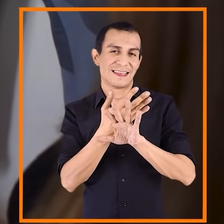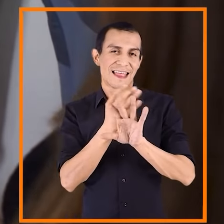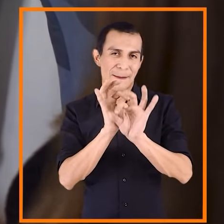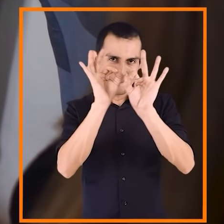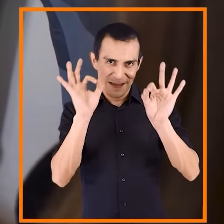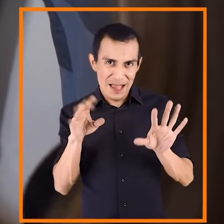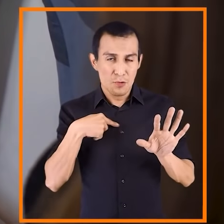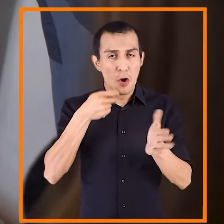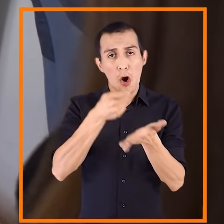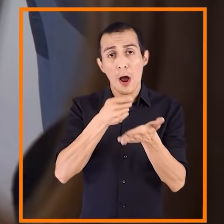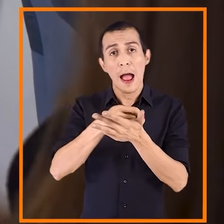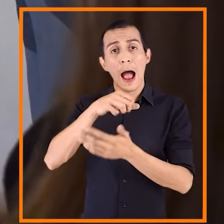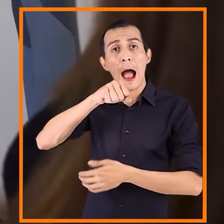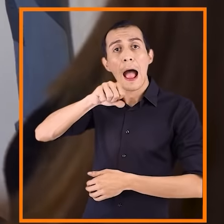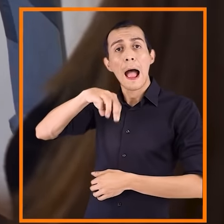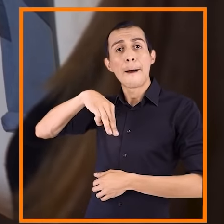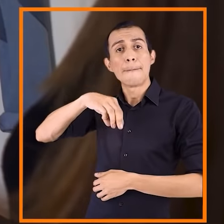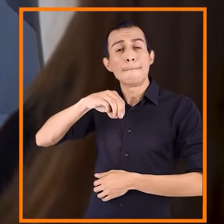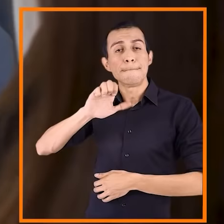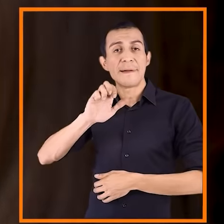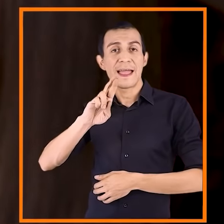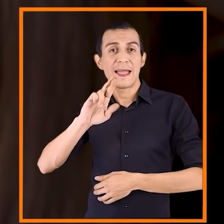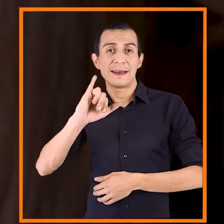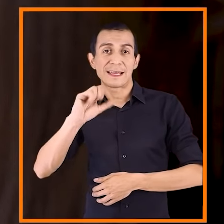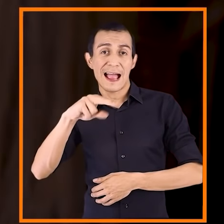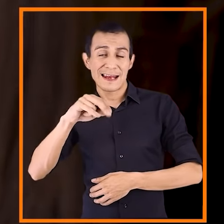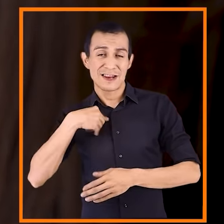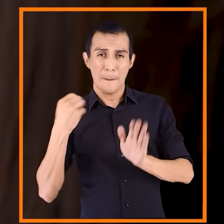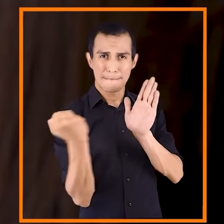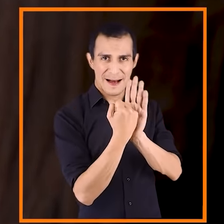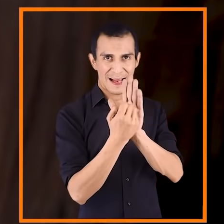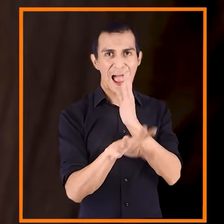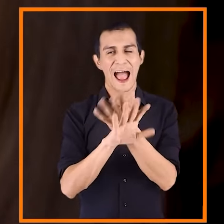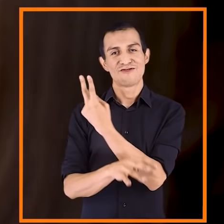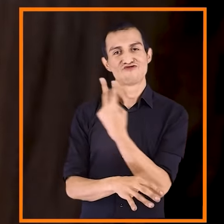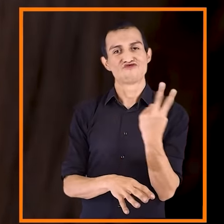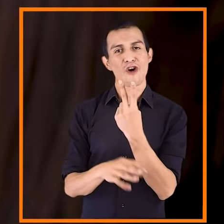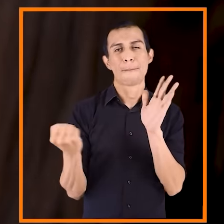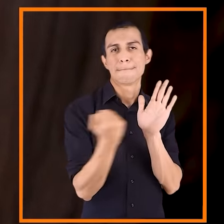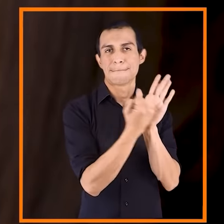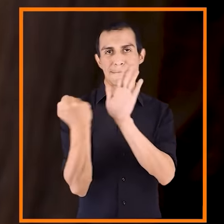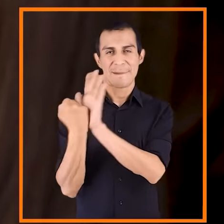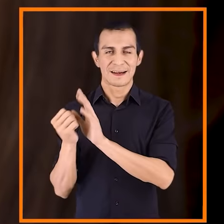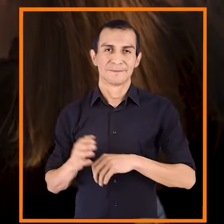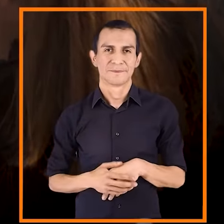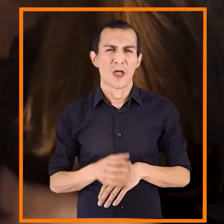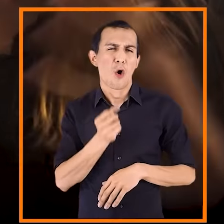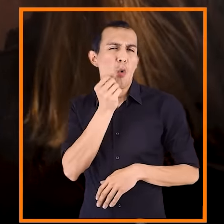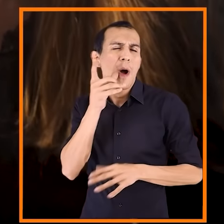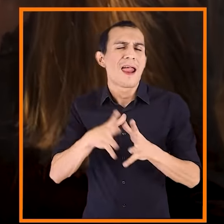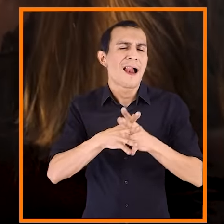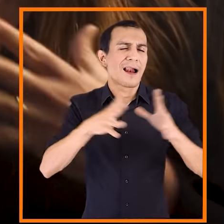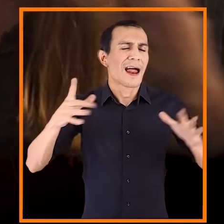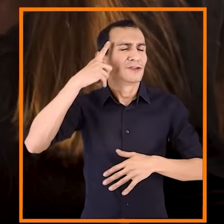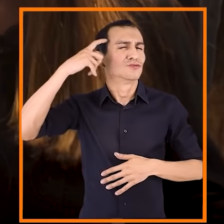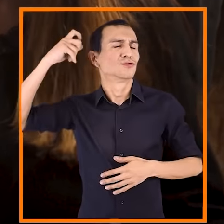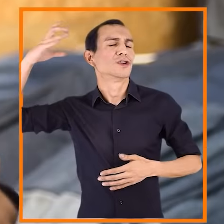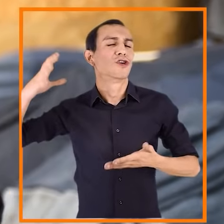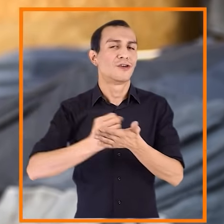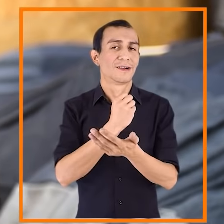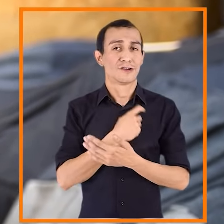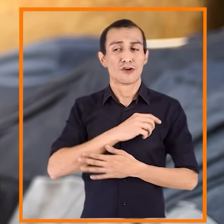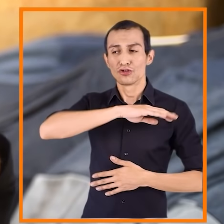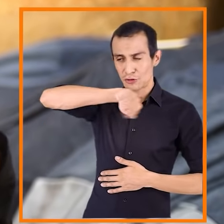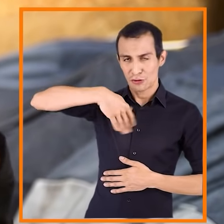sea, esto los puede encontrar por Americanino, que es Americanino by Pagana. Lleva las dos marcas, como muestra. Perfecto. ¿Y cuál es el gran sueño? ¿A dónde quieren